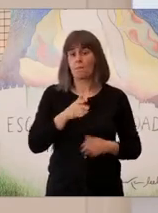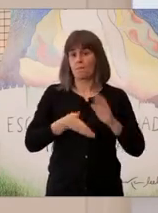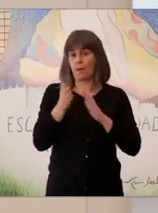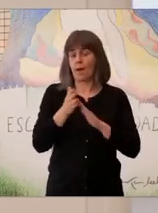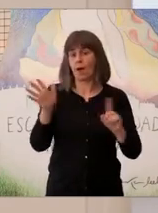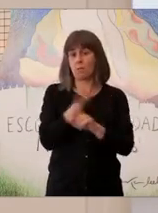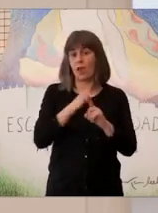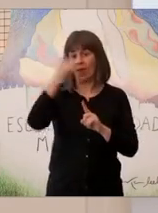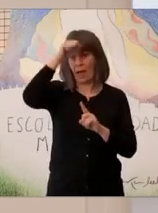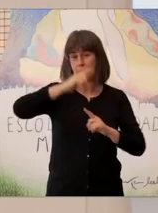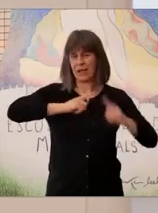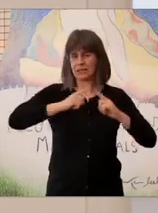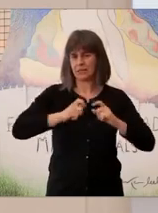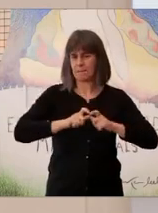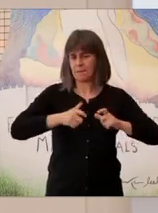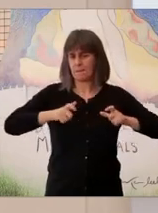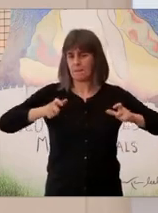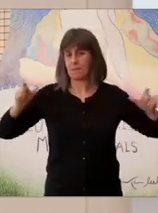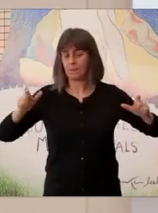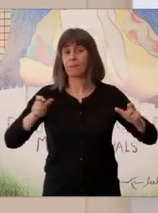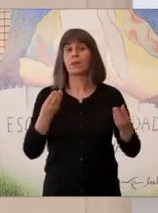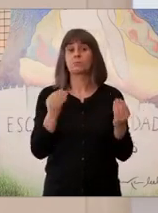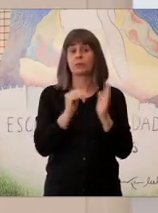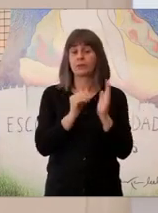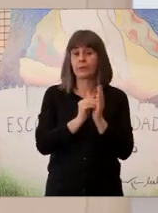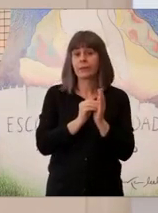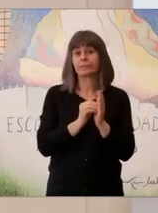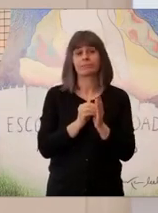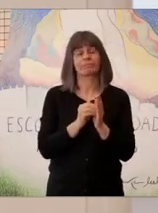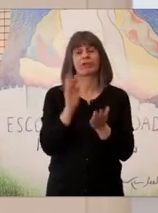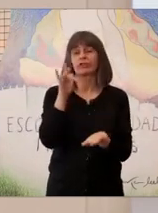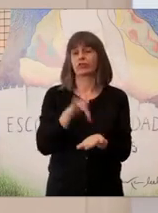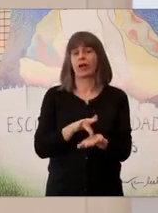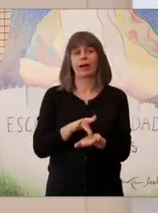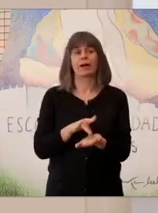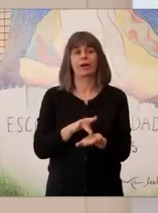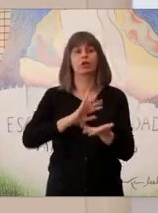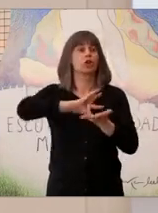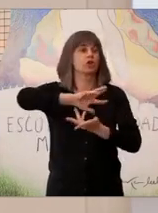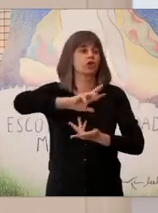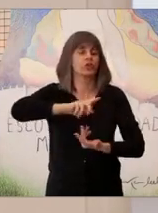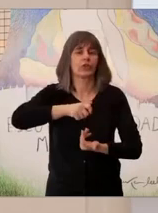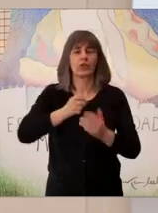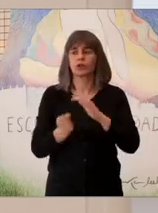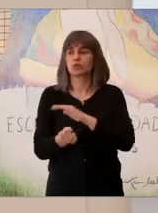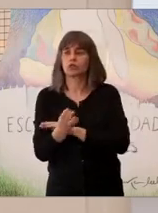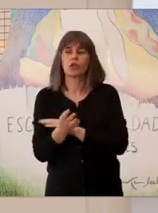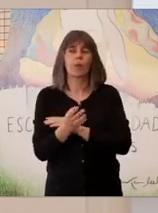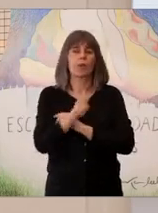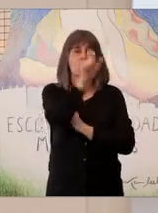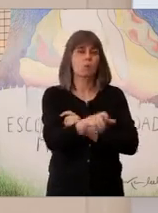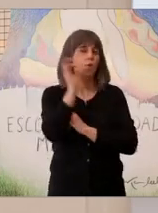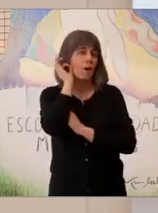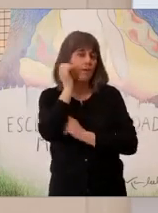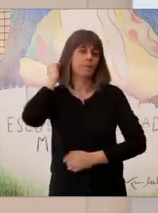y en muchísimas ocasiones es habitual que cuando salta una noticia de un feminicidio, de que asesinan a